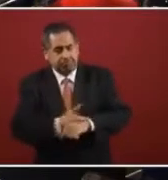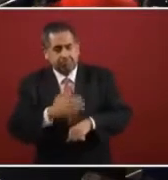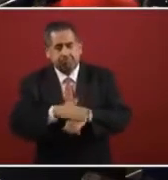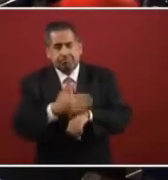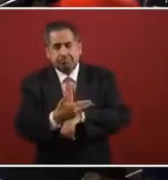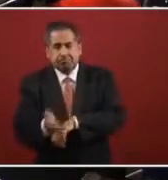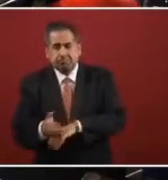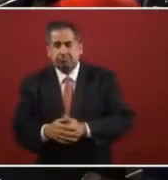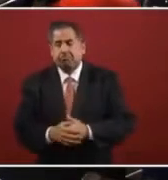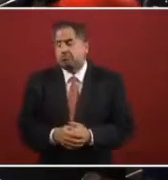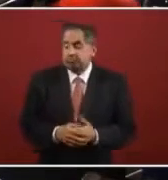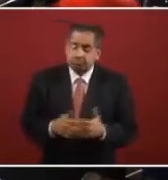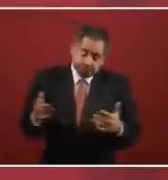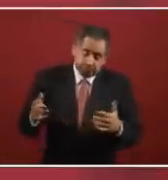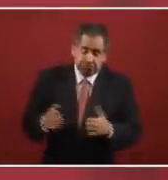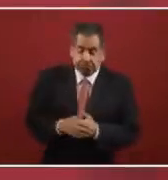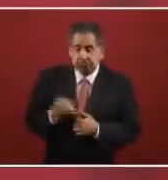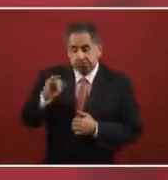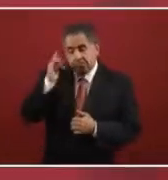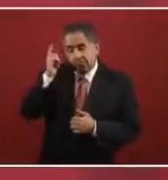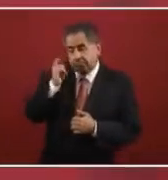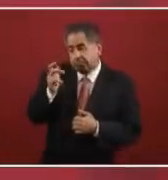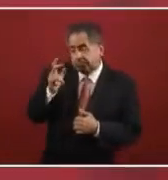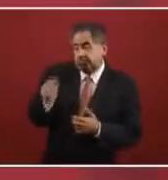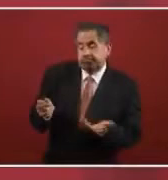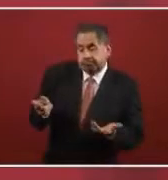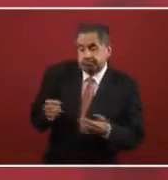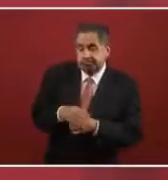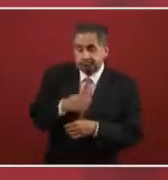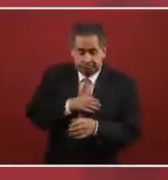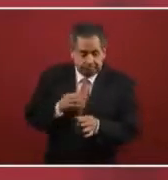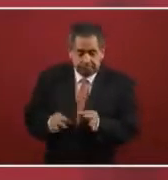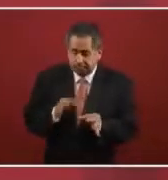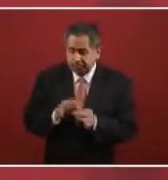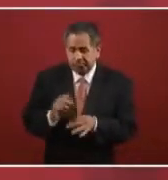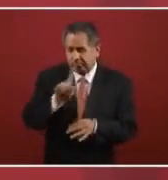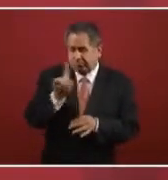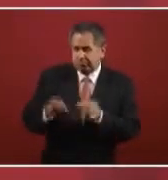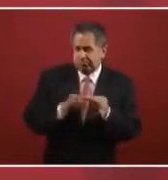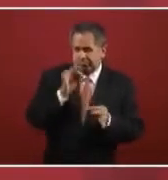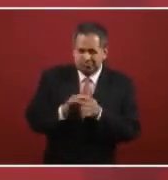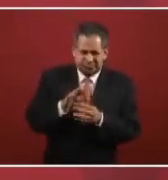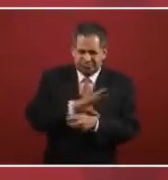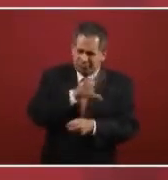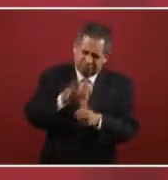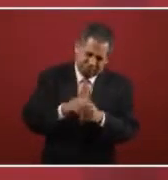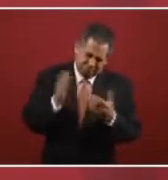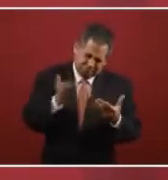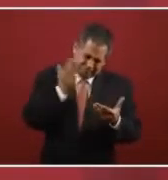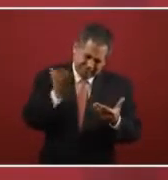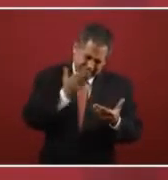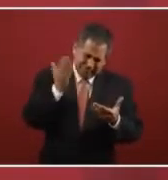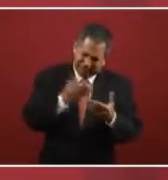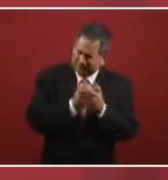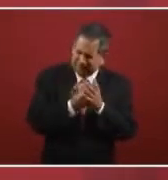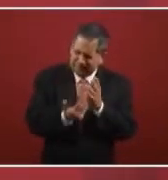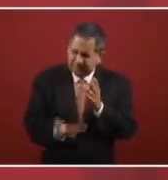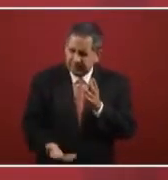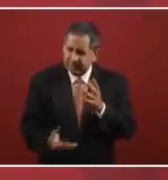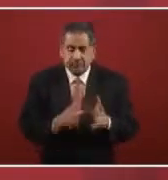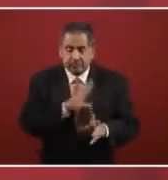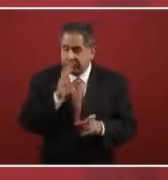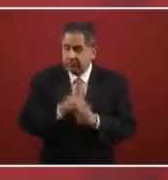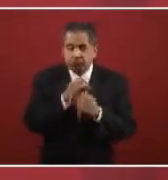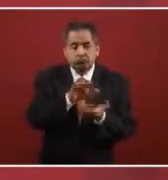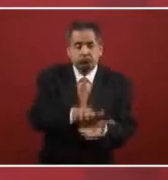plazo. airport? Bueno, nosotros esperemos que no, porque Yes, ya we se hope cumplió not, al 100%. because we've already complied Todos at los estudios, 100% with all the muchísimos requirements estudios, and